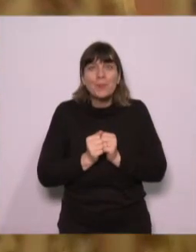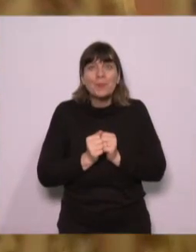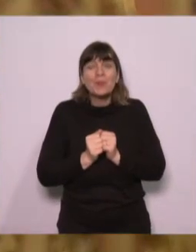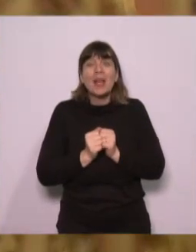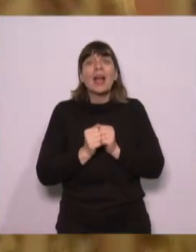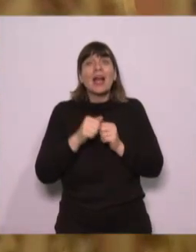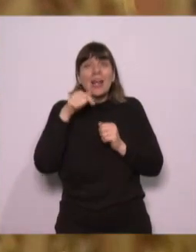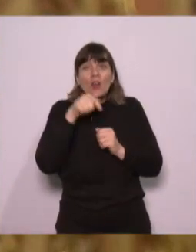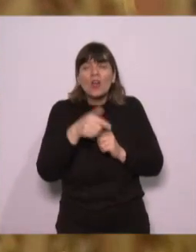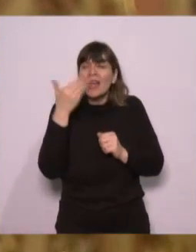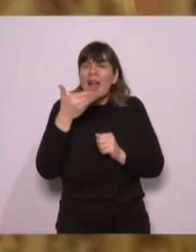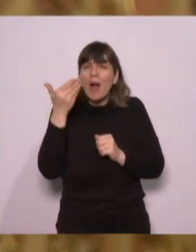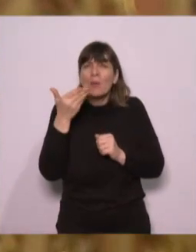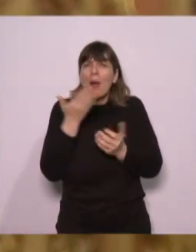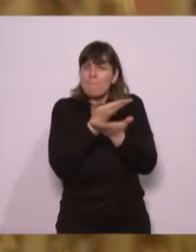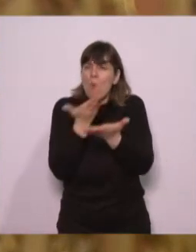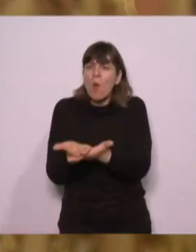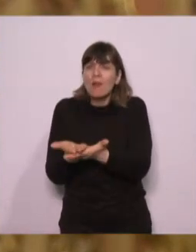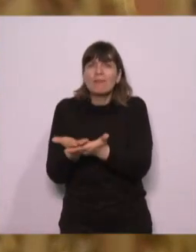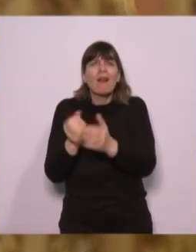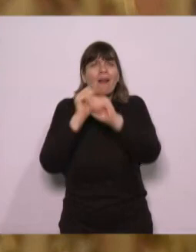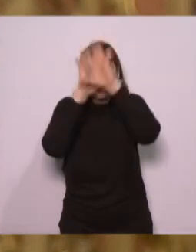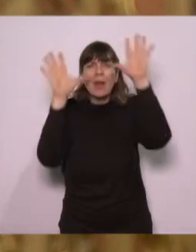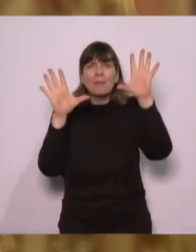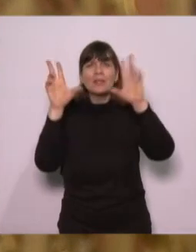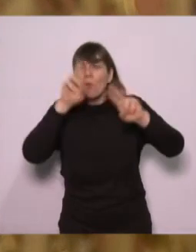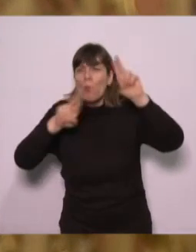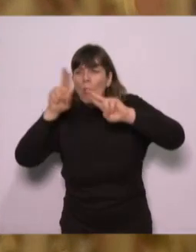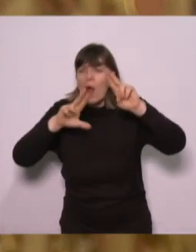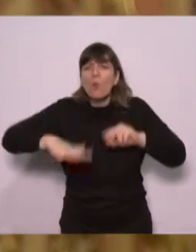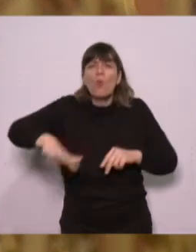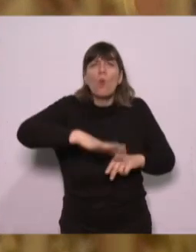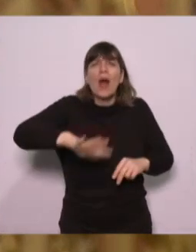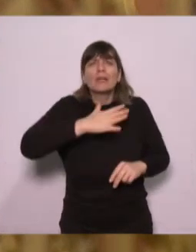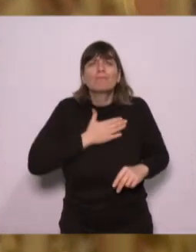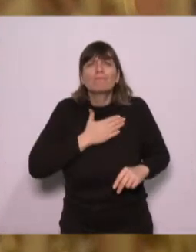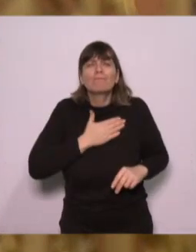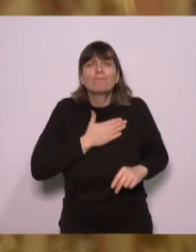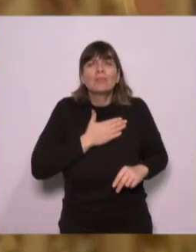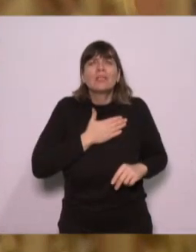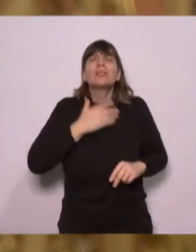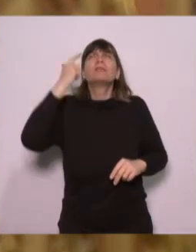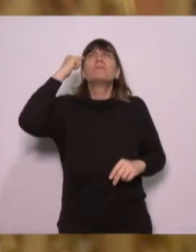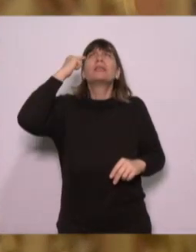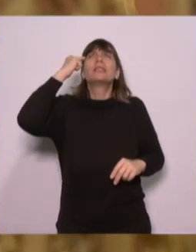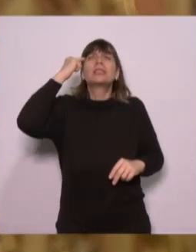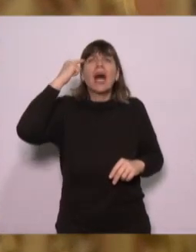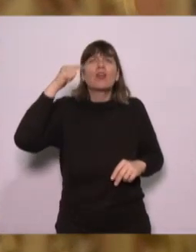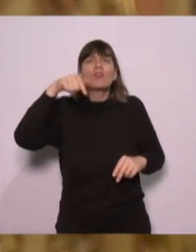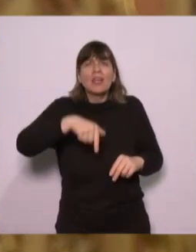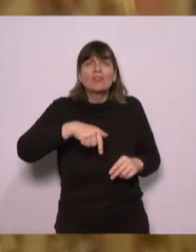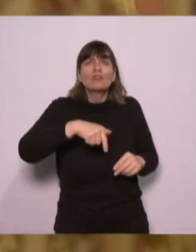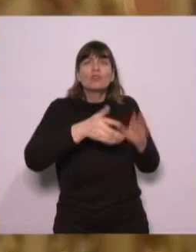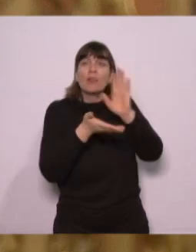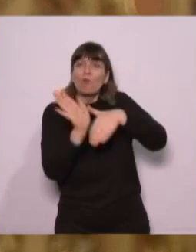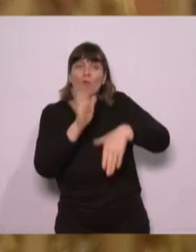Los que hablan así demuestran claramente que buscan una patria, y si hubieran pensado en aquella de la que